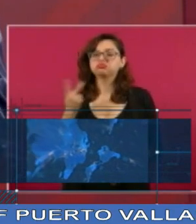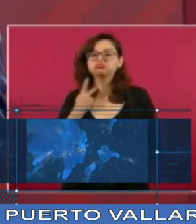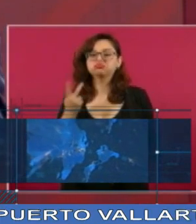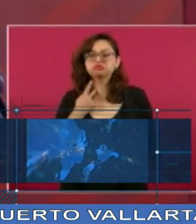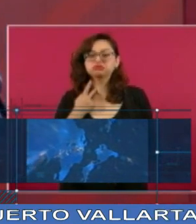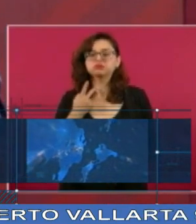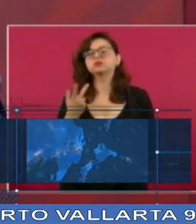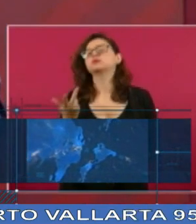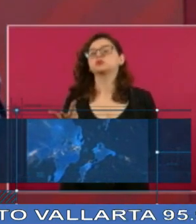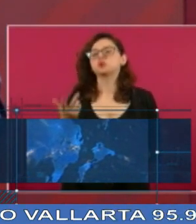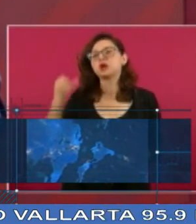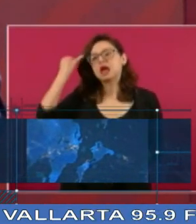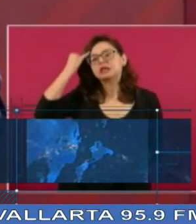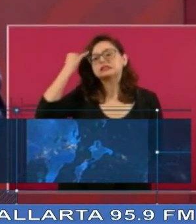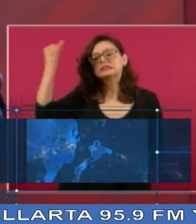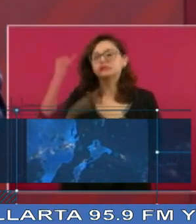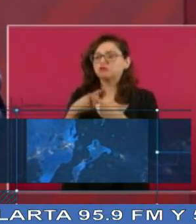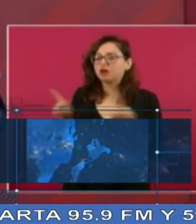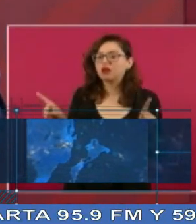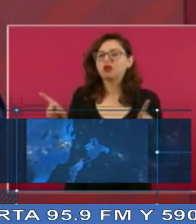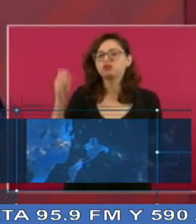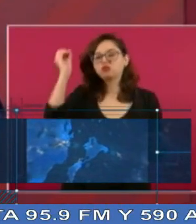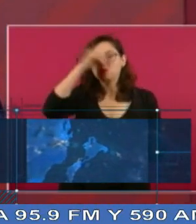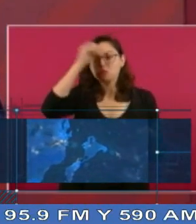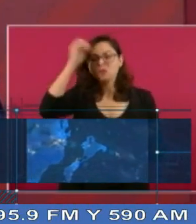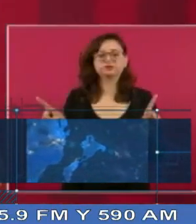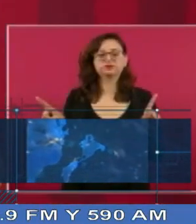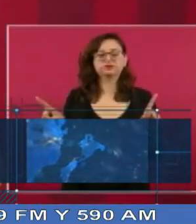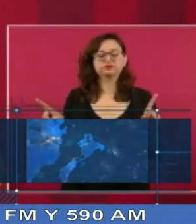políticas ideológicas por